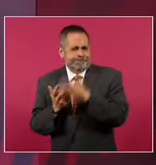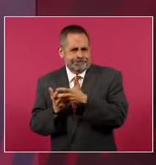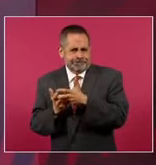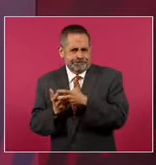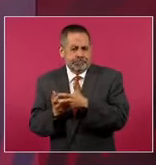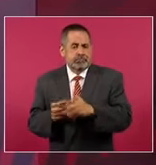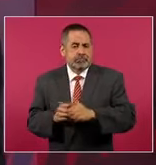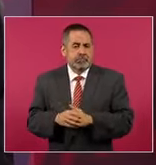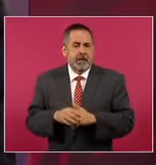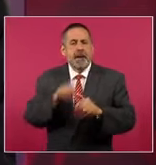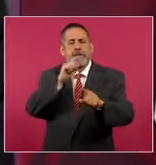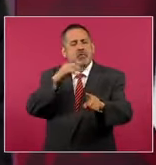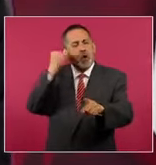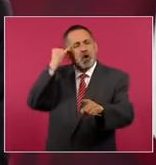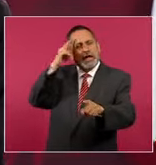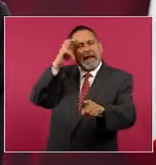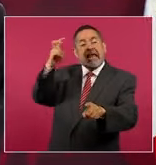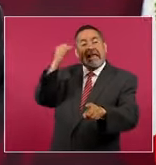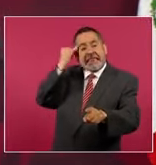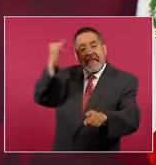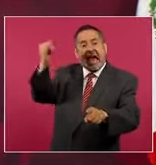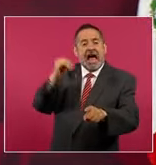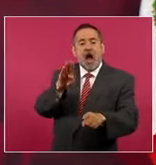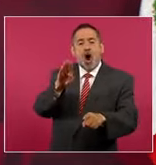El sueño de Bolívar, pero